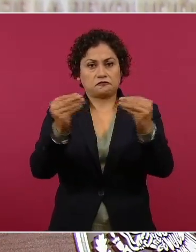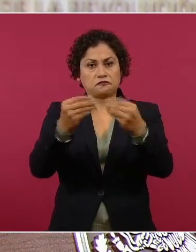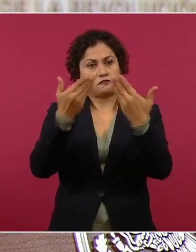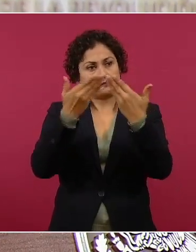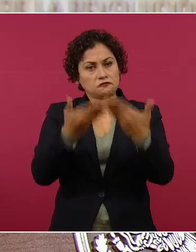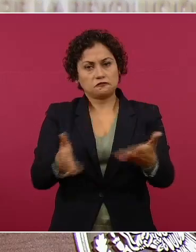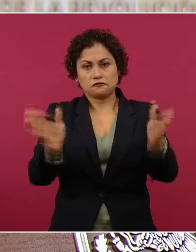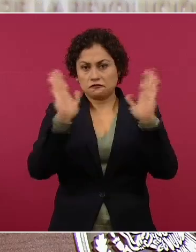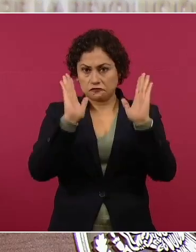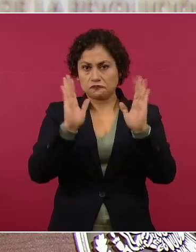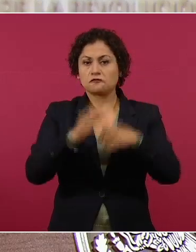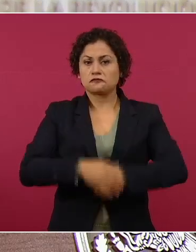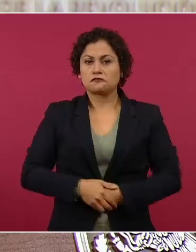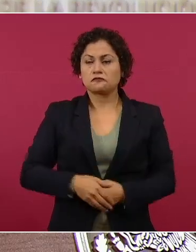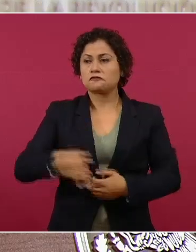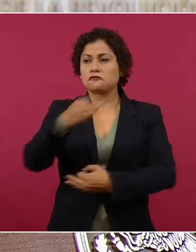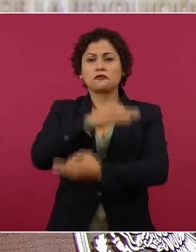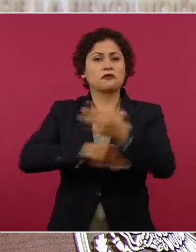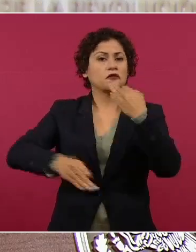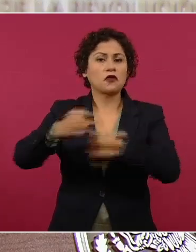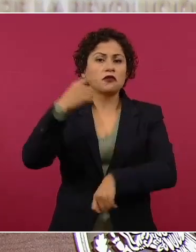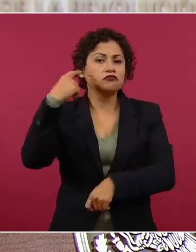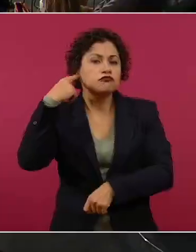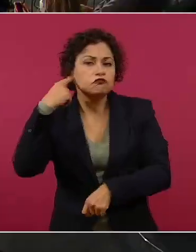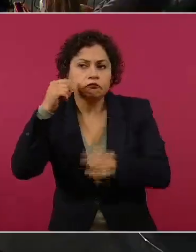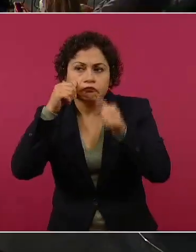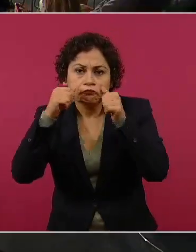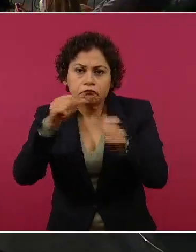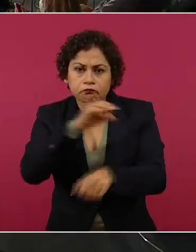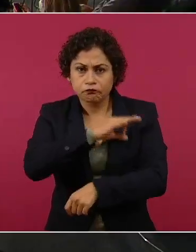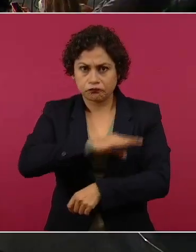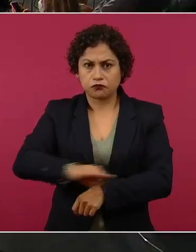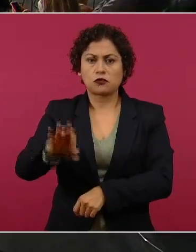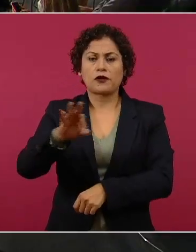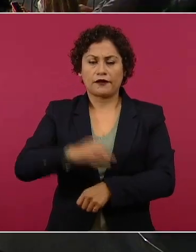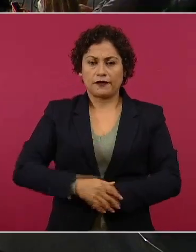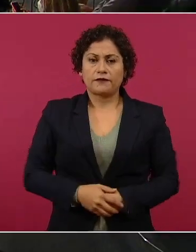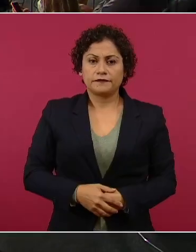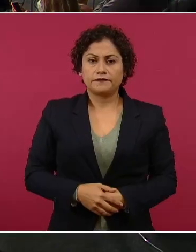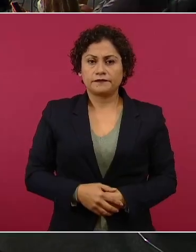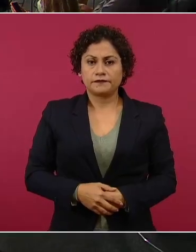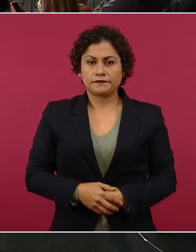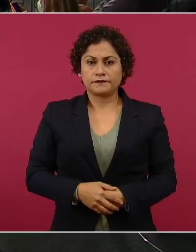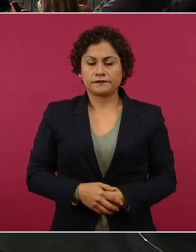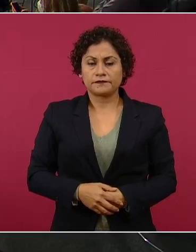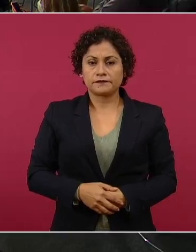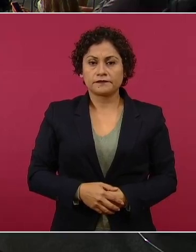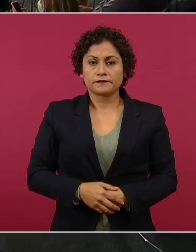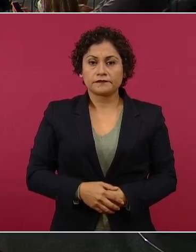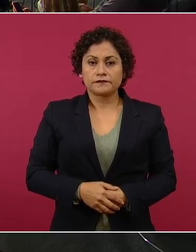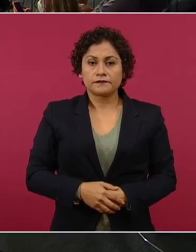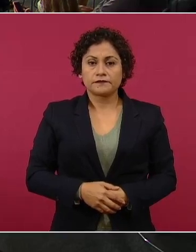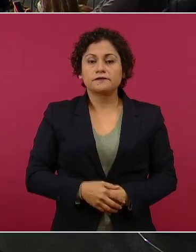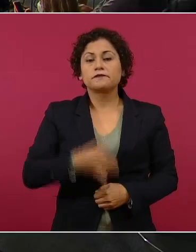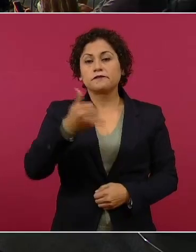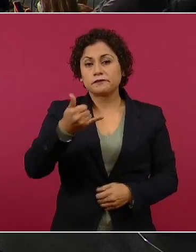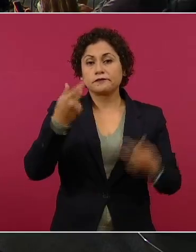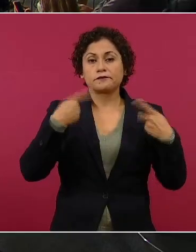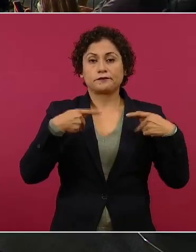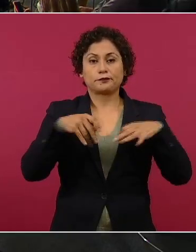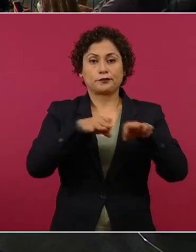públicas, están escuchando todo el mundo o viendo, y también los servidores